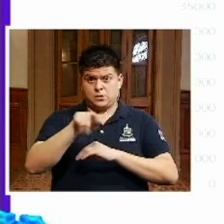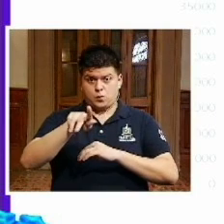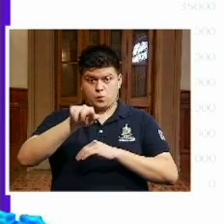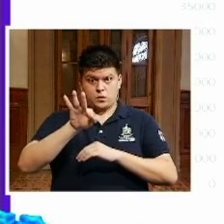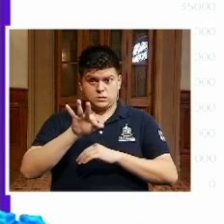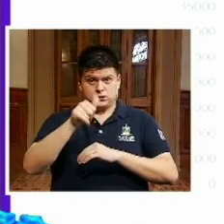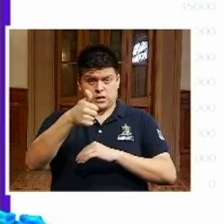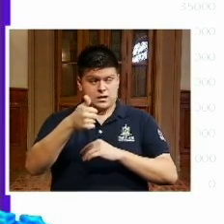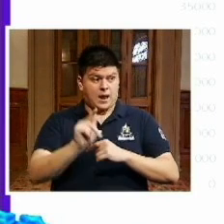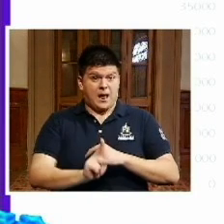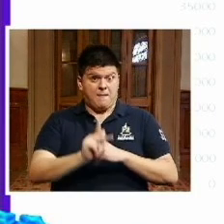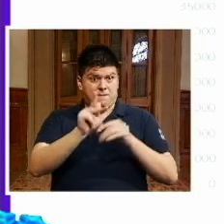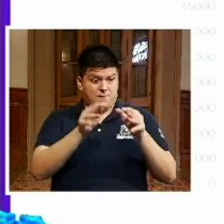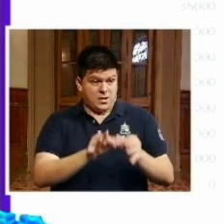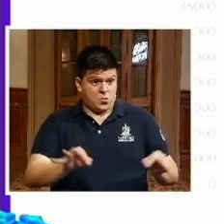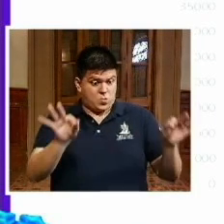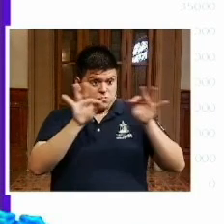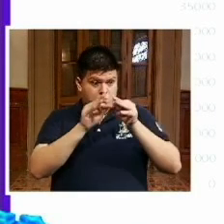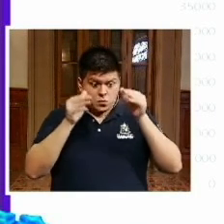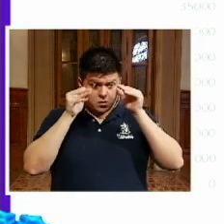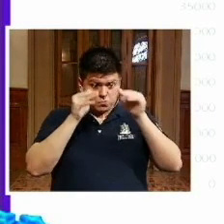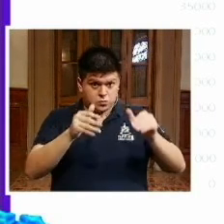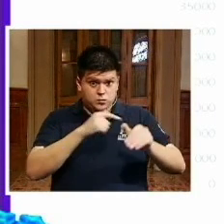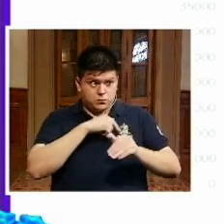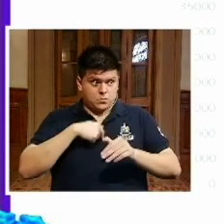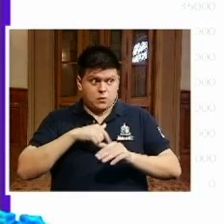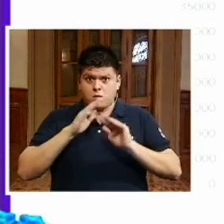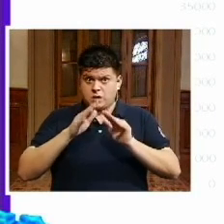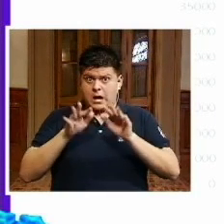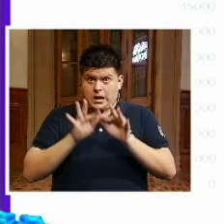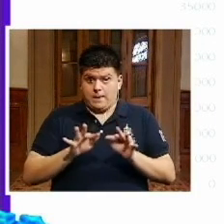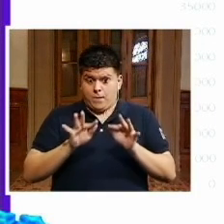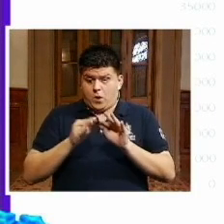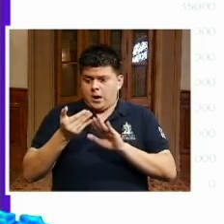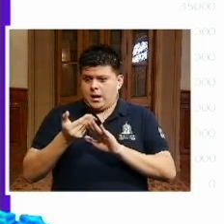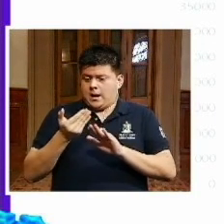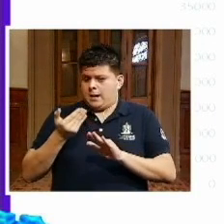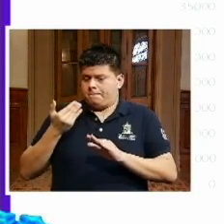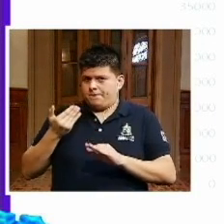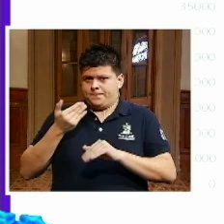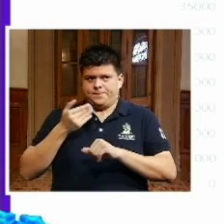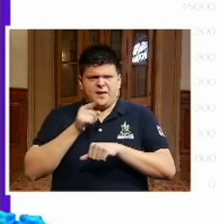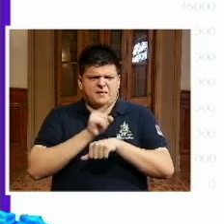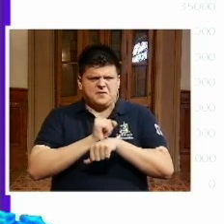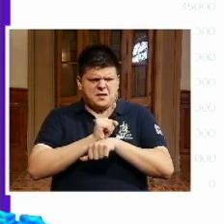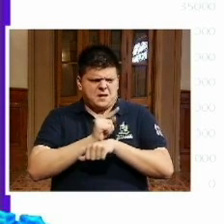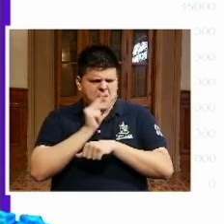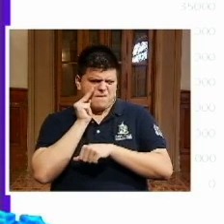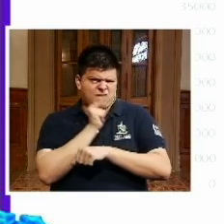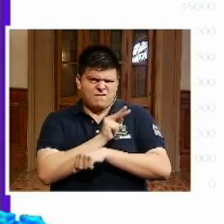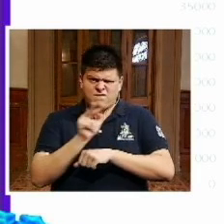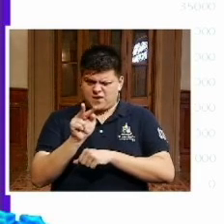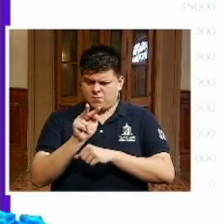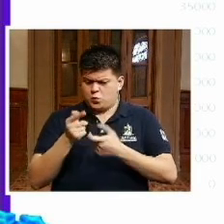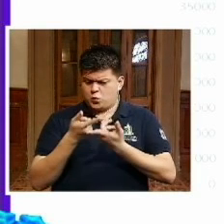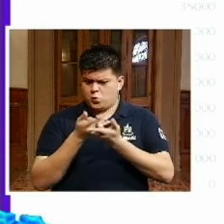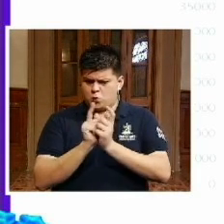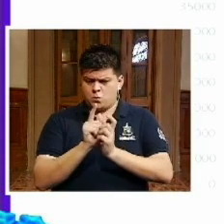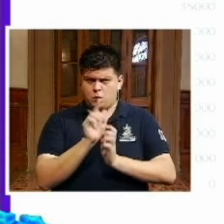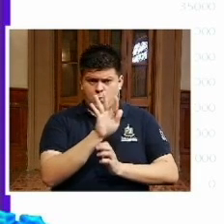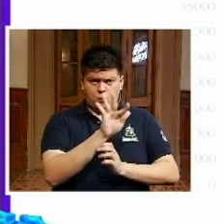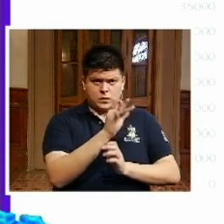un dato que empieza a ser relevante desde hace unos días es que el grupo de